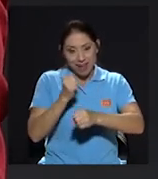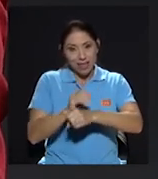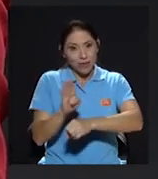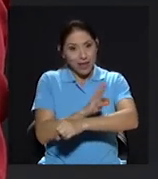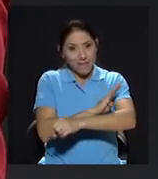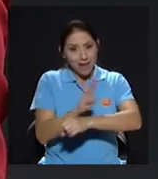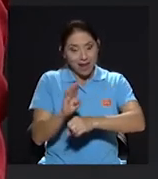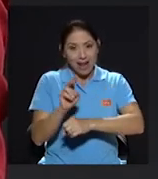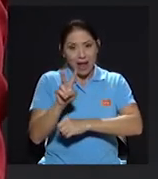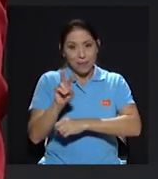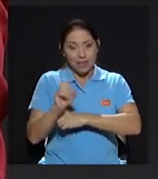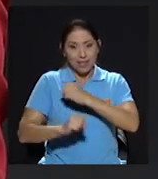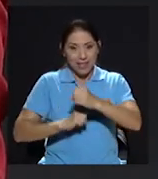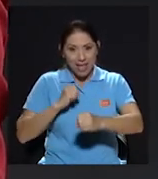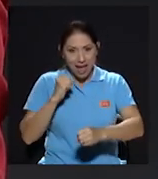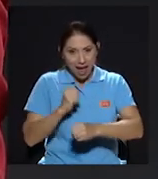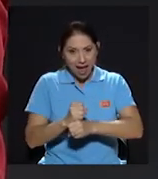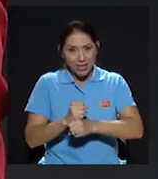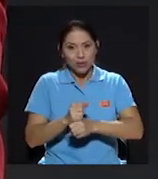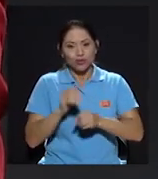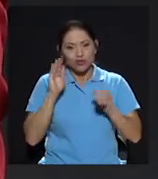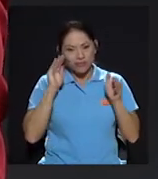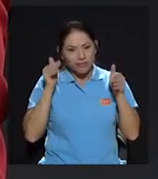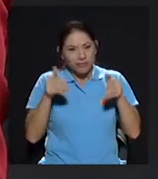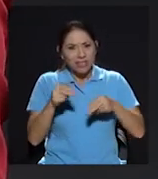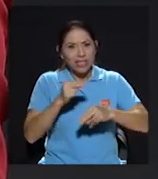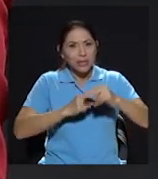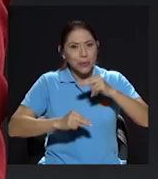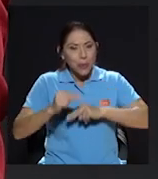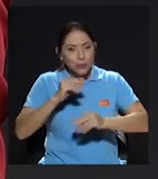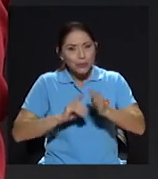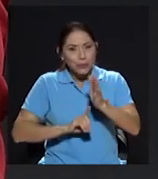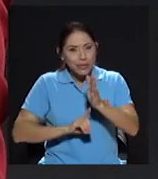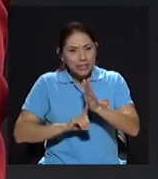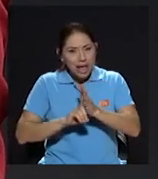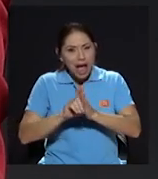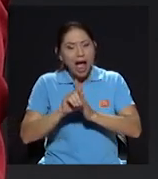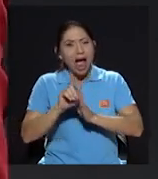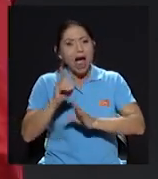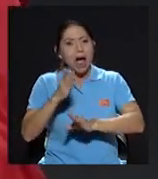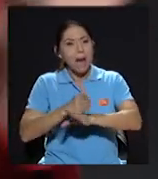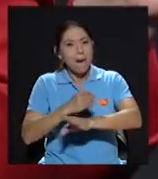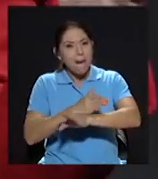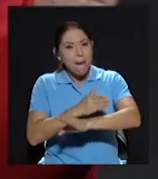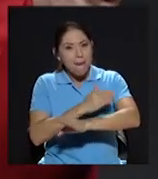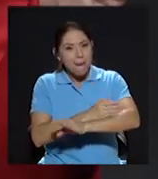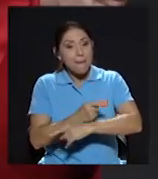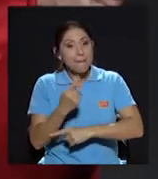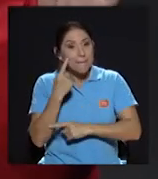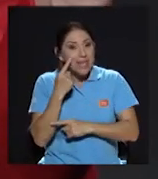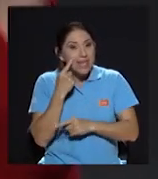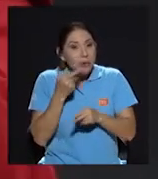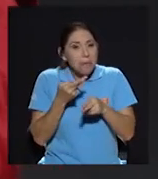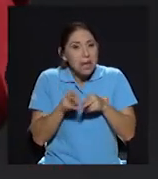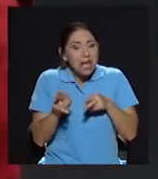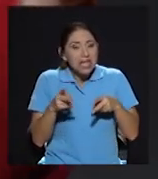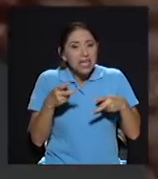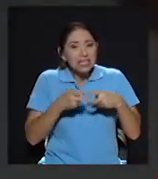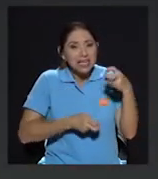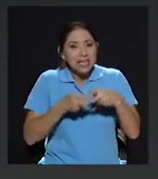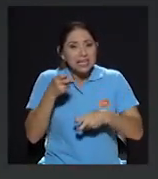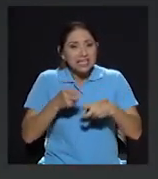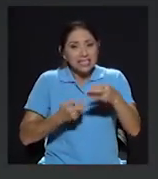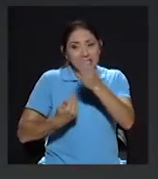negocio desarrollándolo viéndolo crecer viendo las pequeñas crisis de la época cuando se